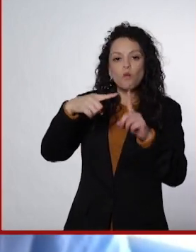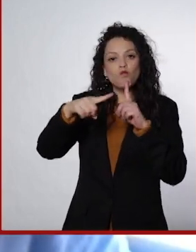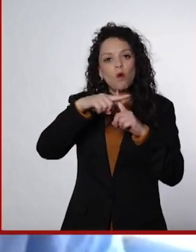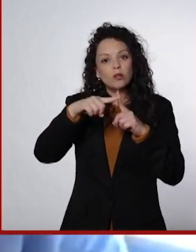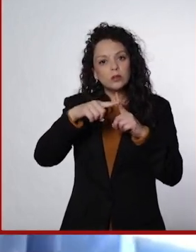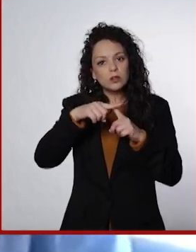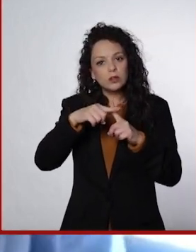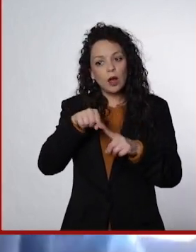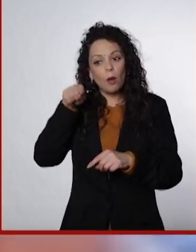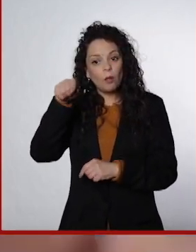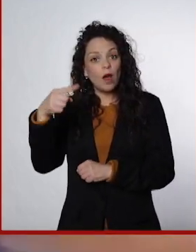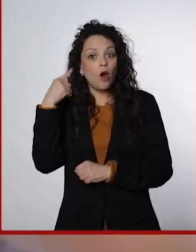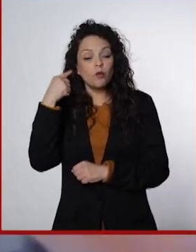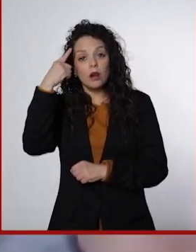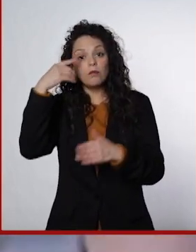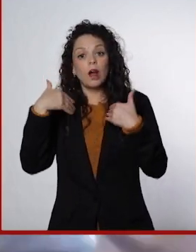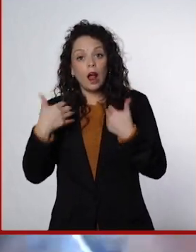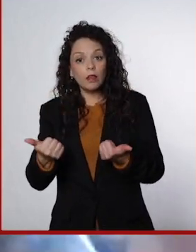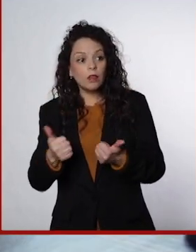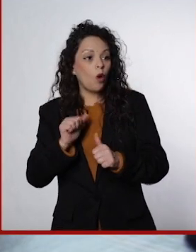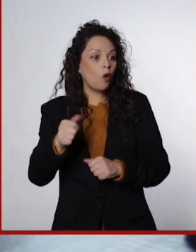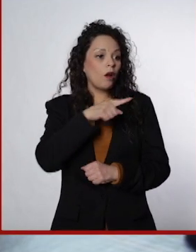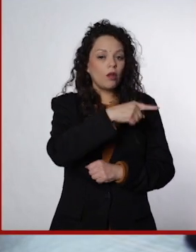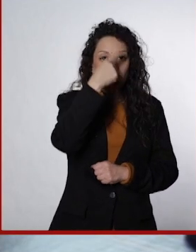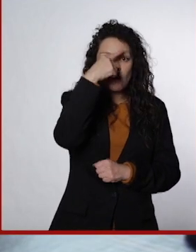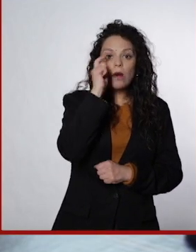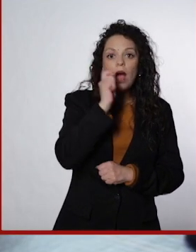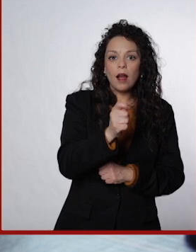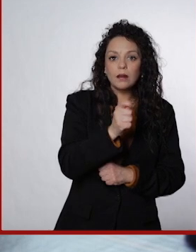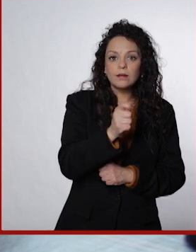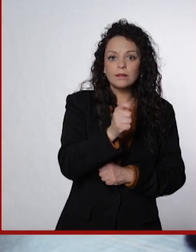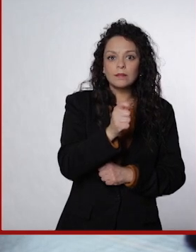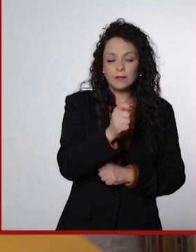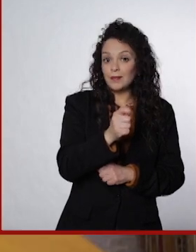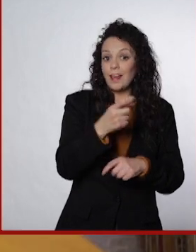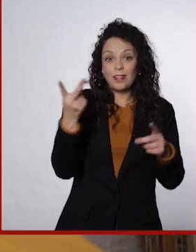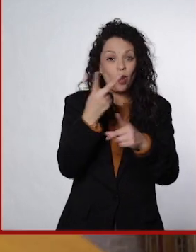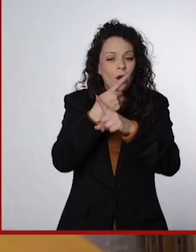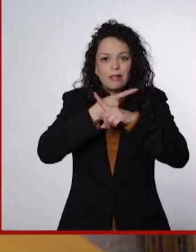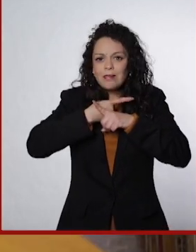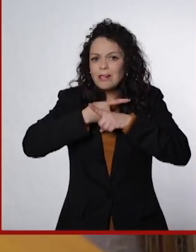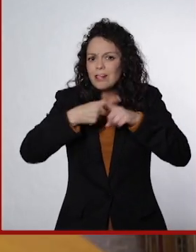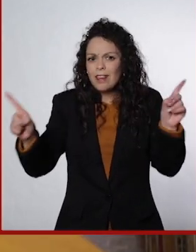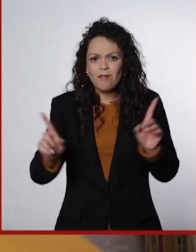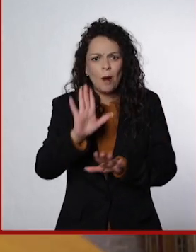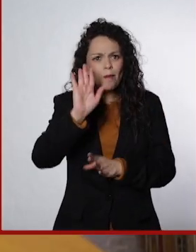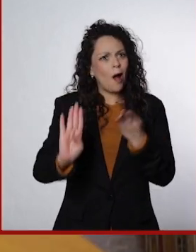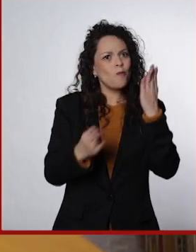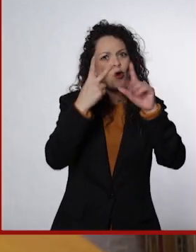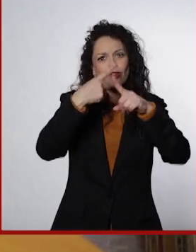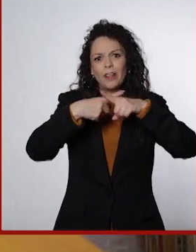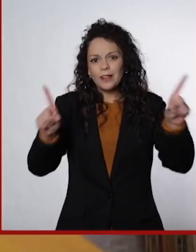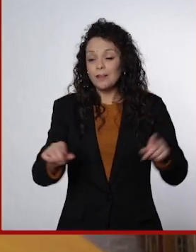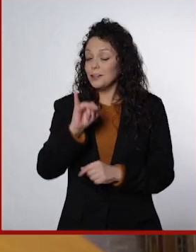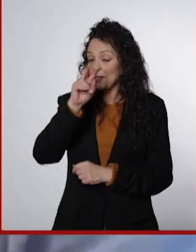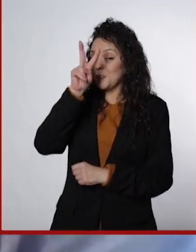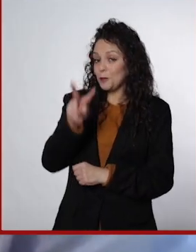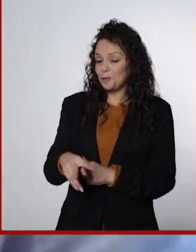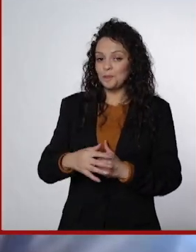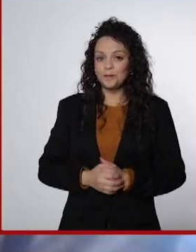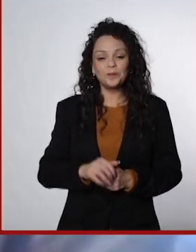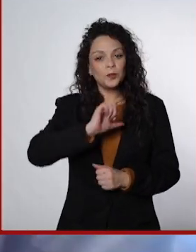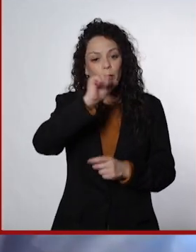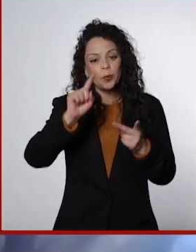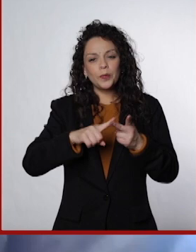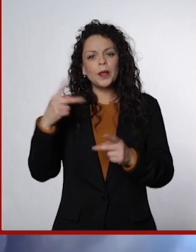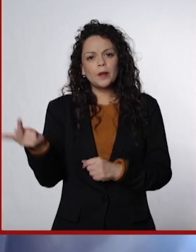para comprender. Si se fijan, son dos mundos. Sí, totalmente de acuerdo. Vamos a la siguiente pregunta. Si no